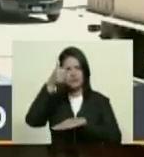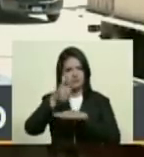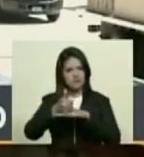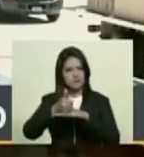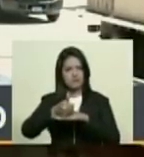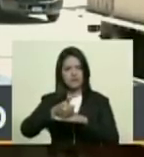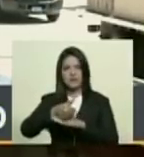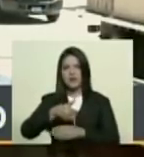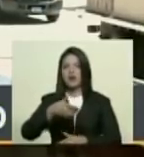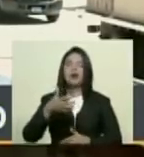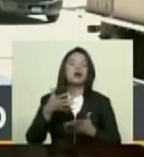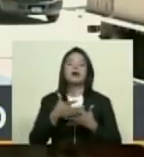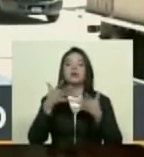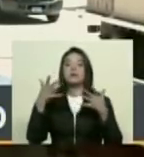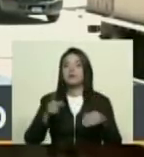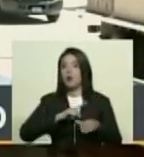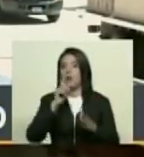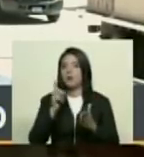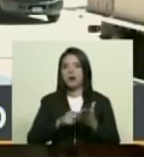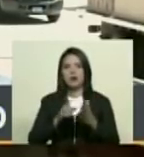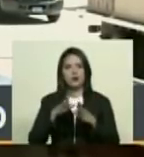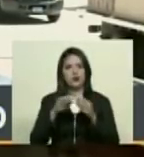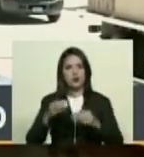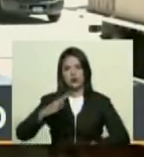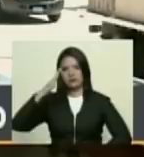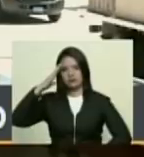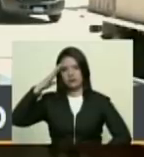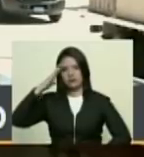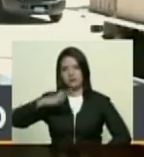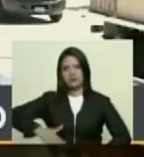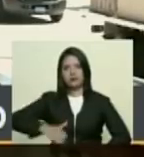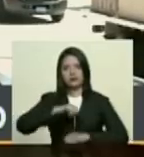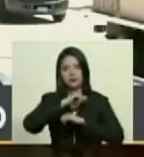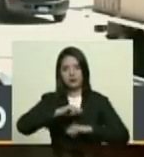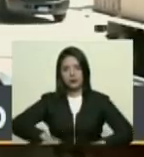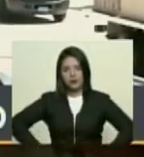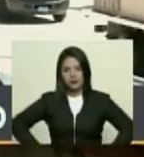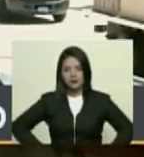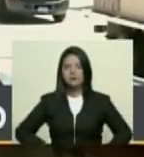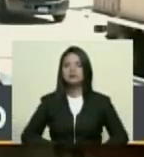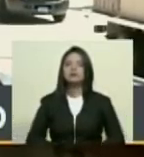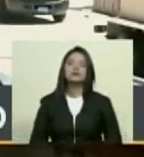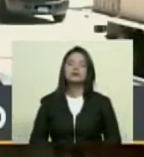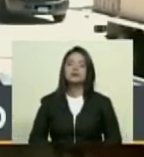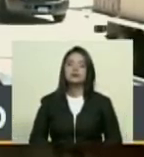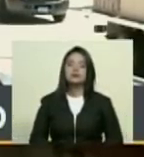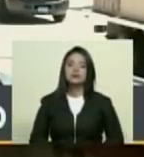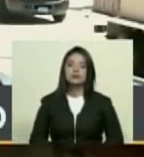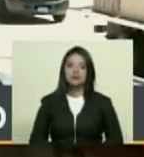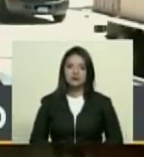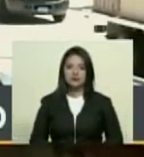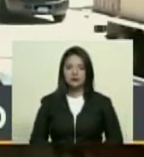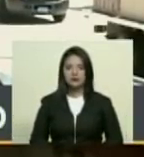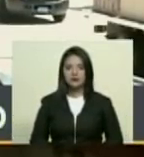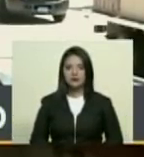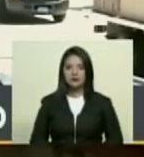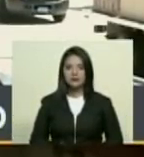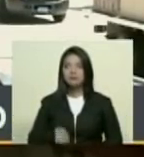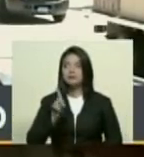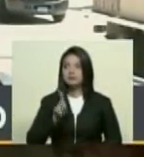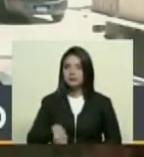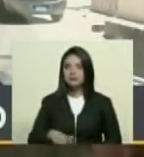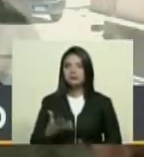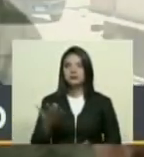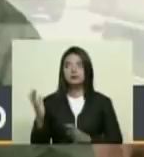Superior ampliado de nuestra Fuerza Armada Nacional Bolivariana. Y también, bueno, se